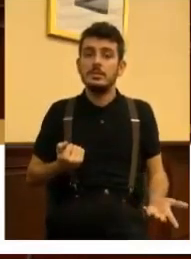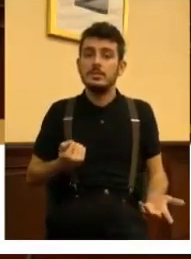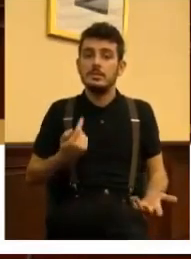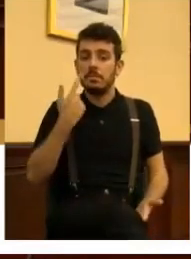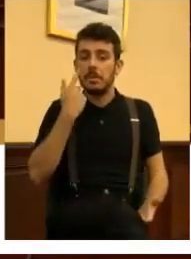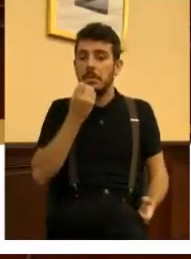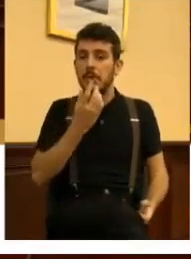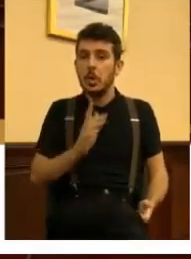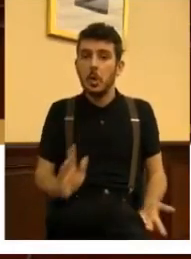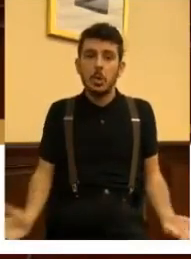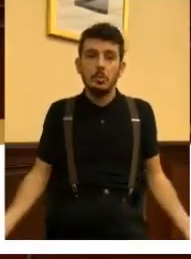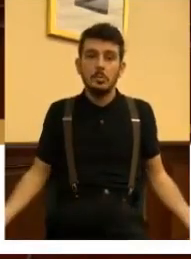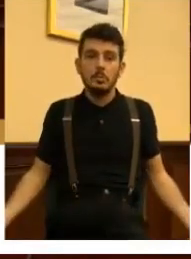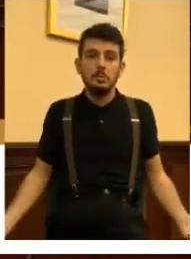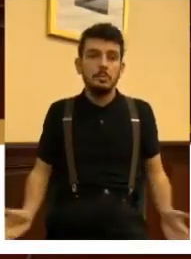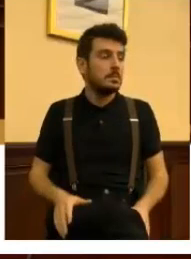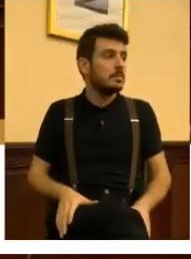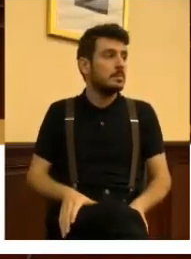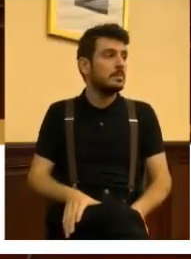no lo ven.